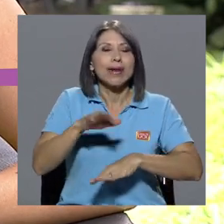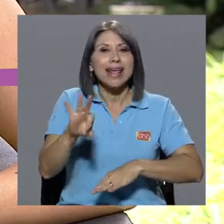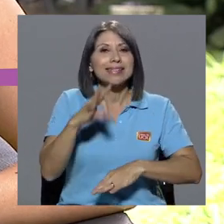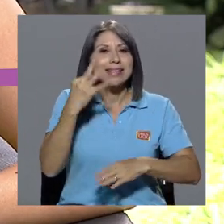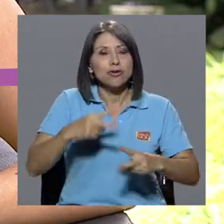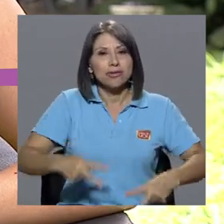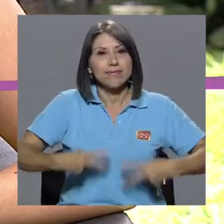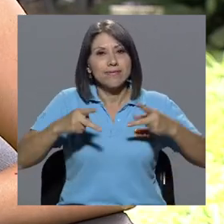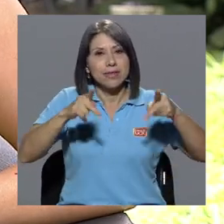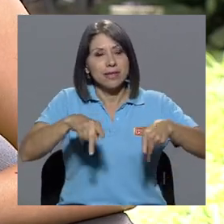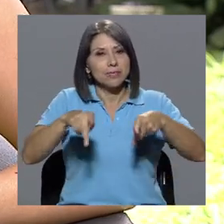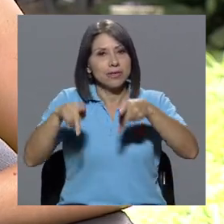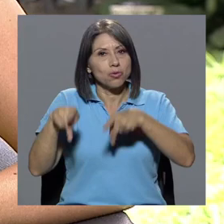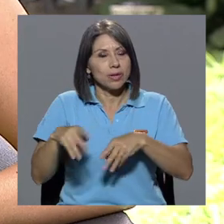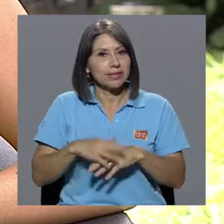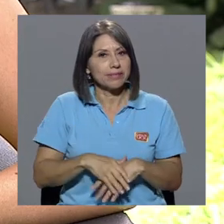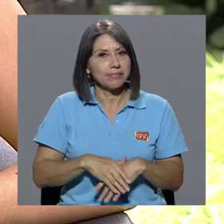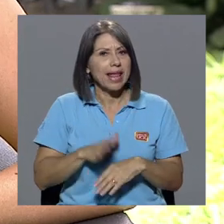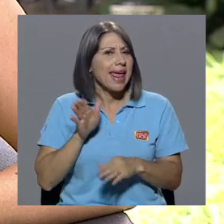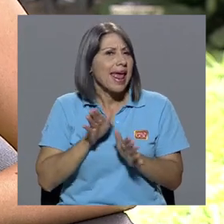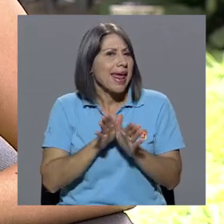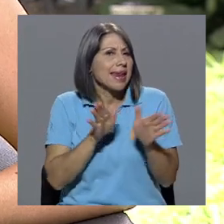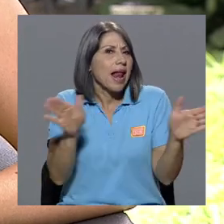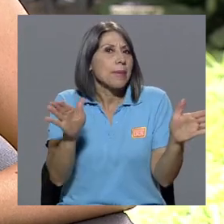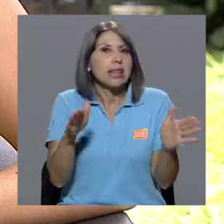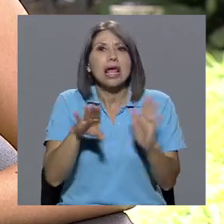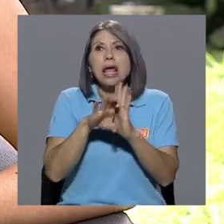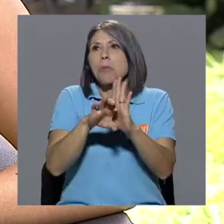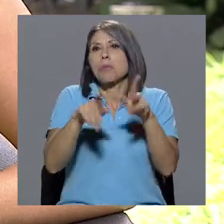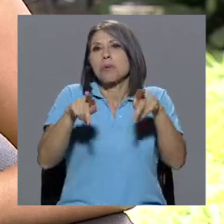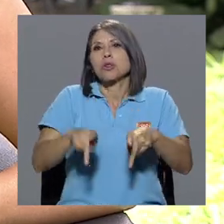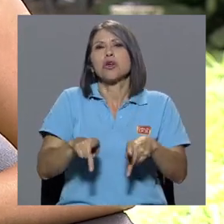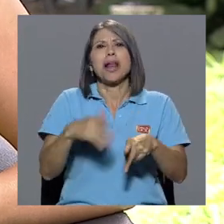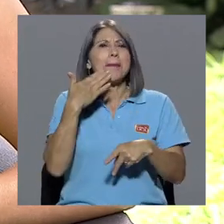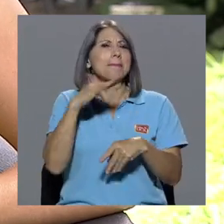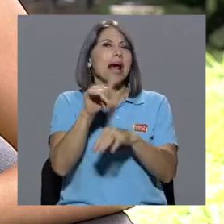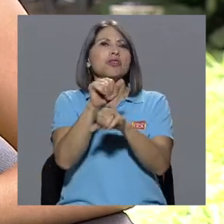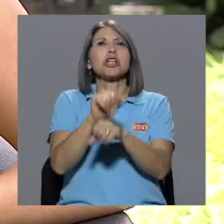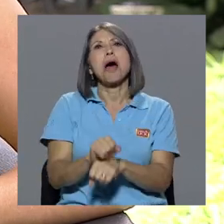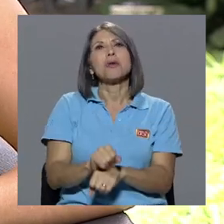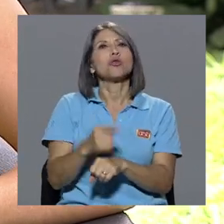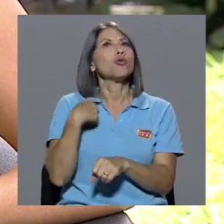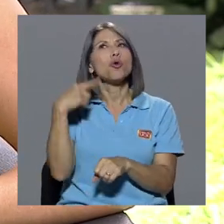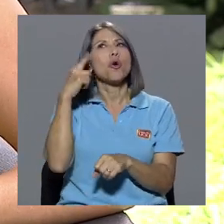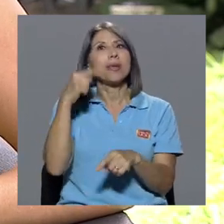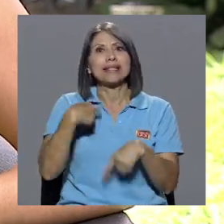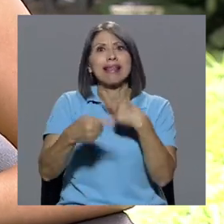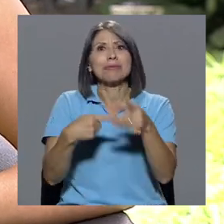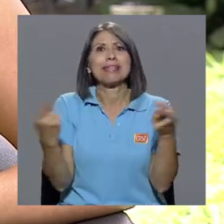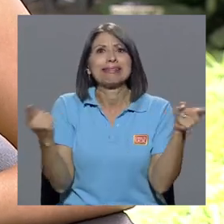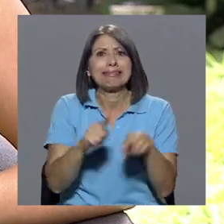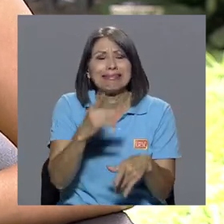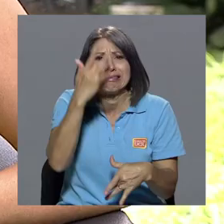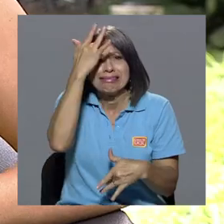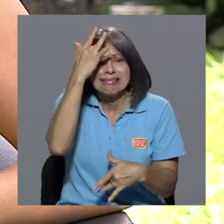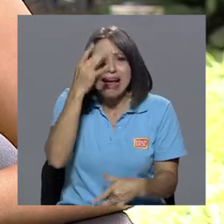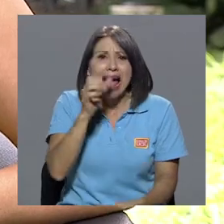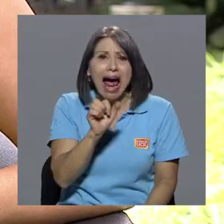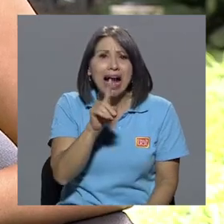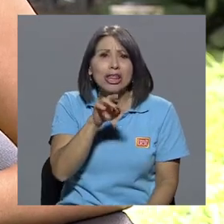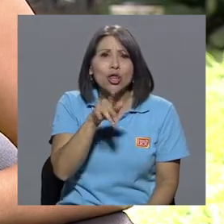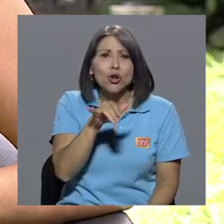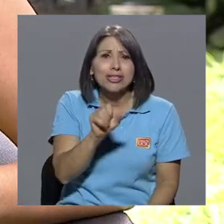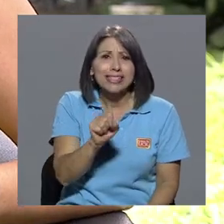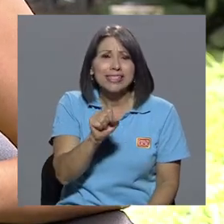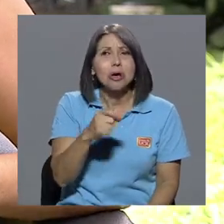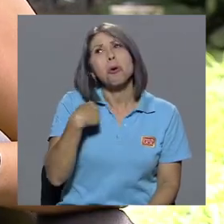vida de las personas. Generalmente cuando hay malos hábitos uno no está pensando en que le va a dar artrosis, ¿verdad? Uno piensa como en obesidad